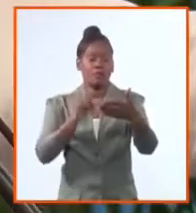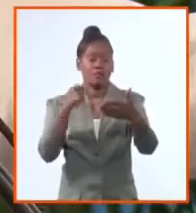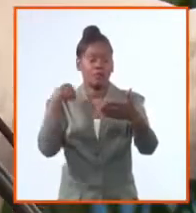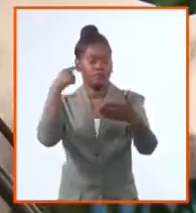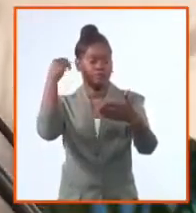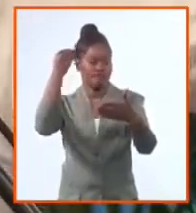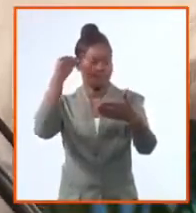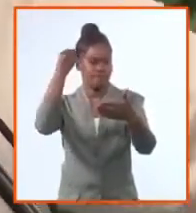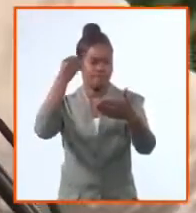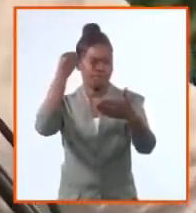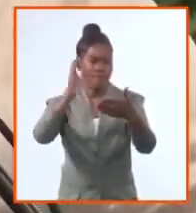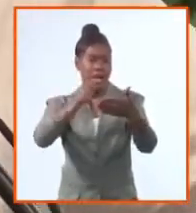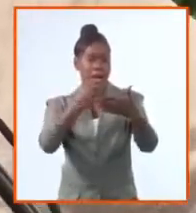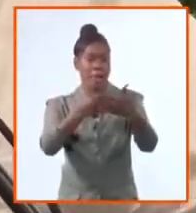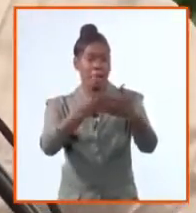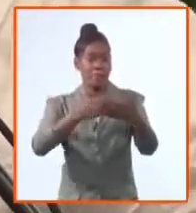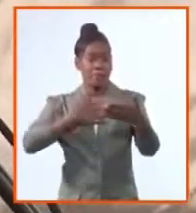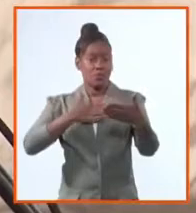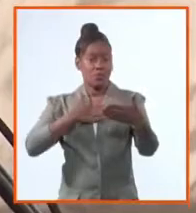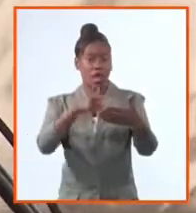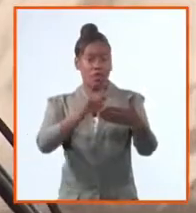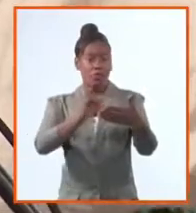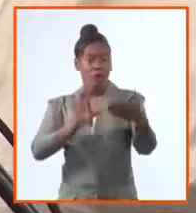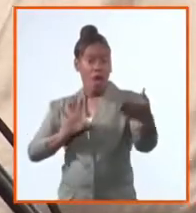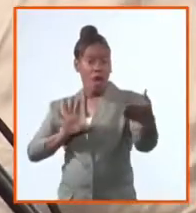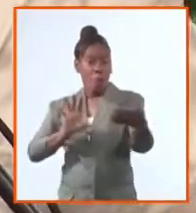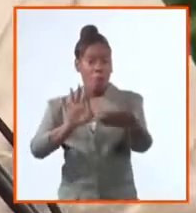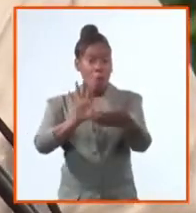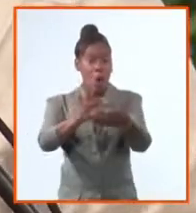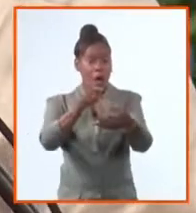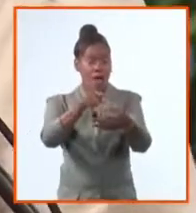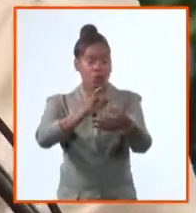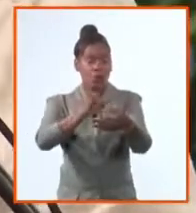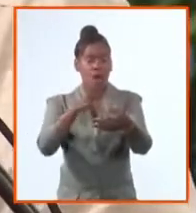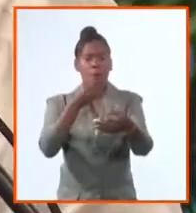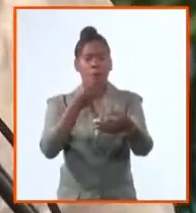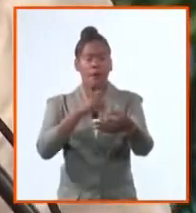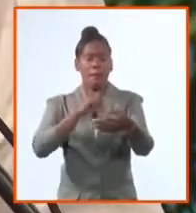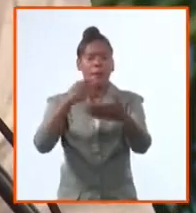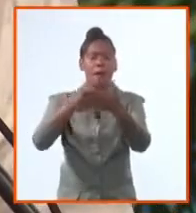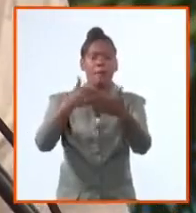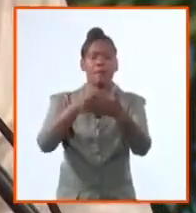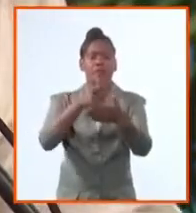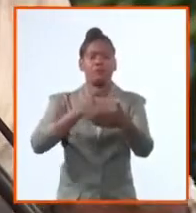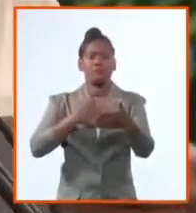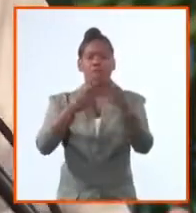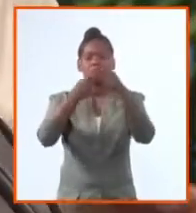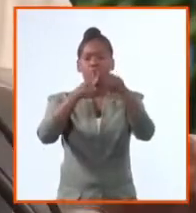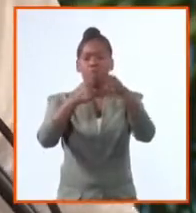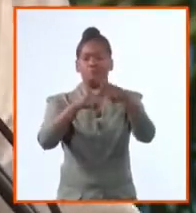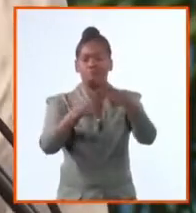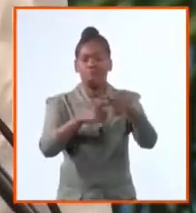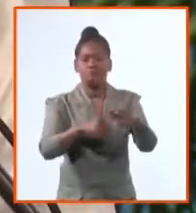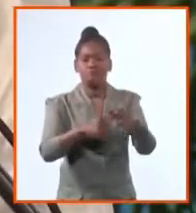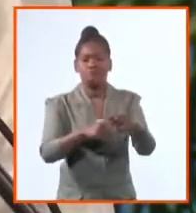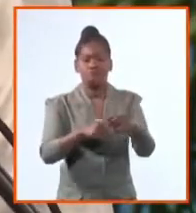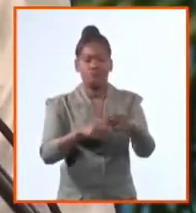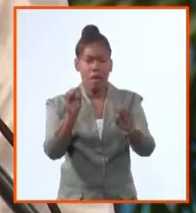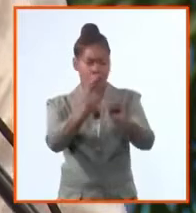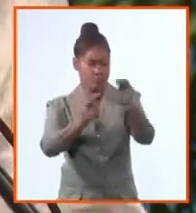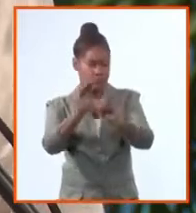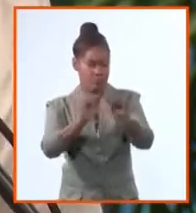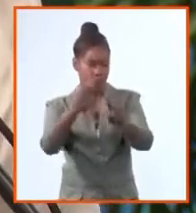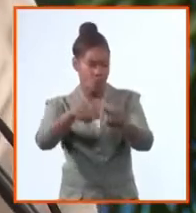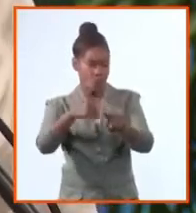de pequeñas y medianas empresas para dar determinados servicios de reparación de cosas o de gastronomía o de lo que sea. Las pymes